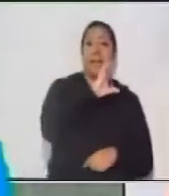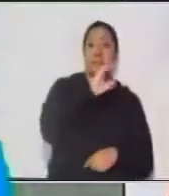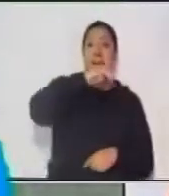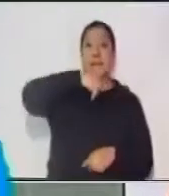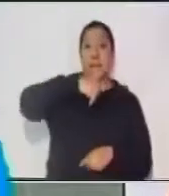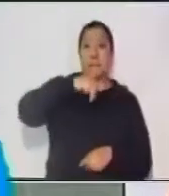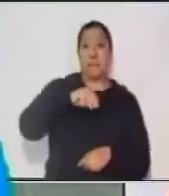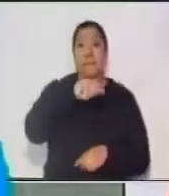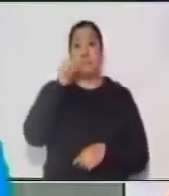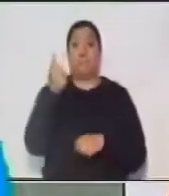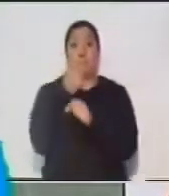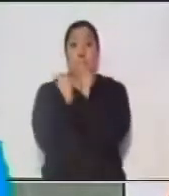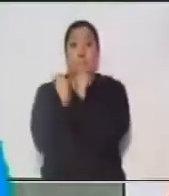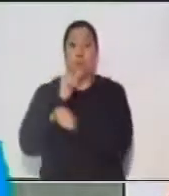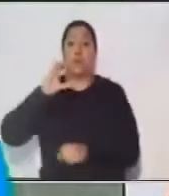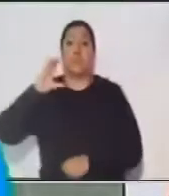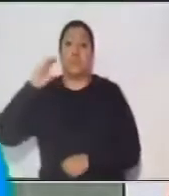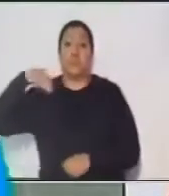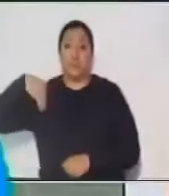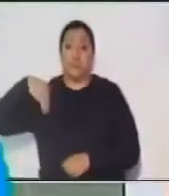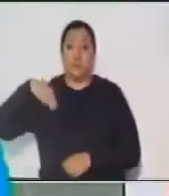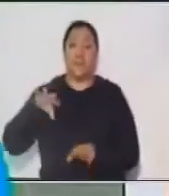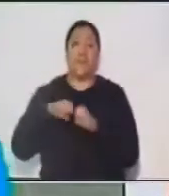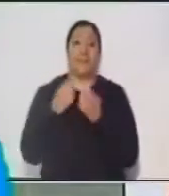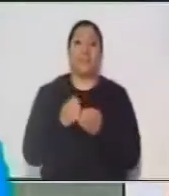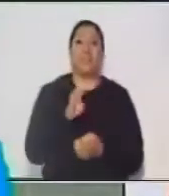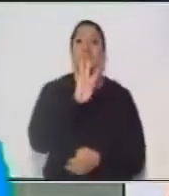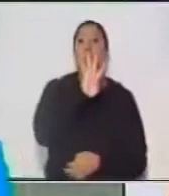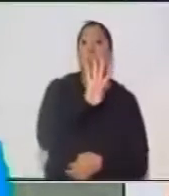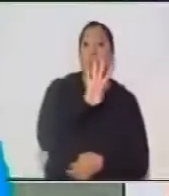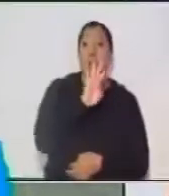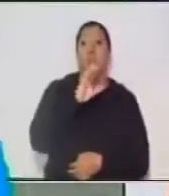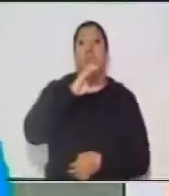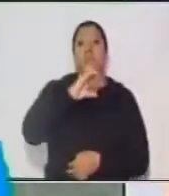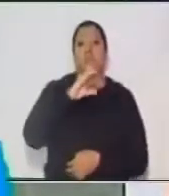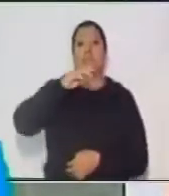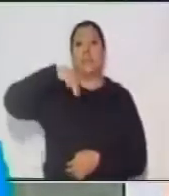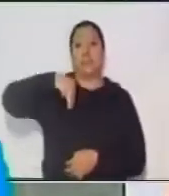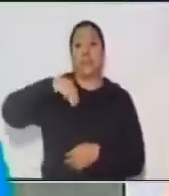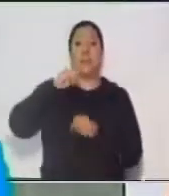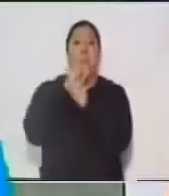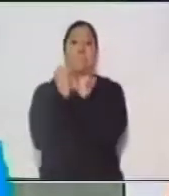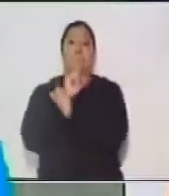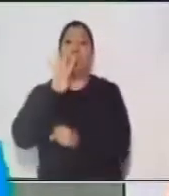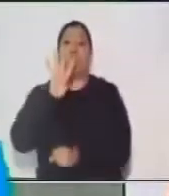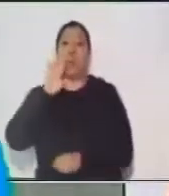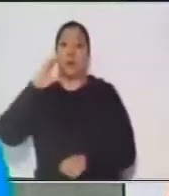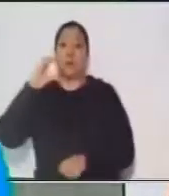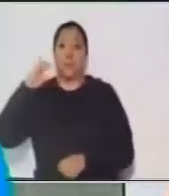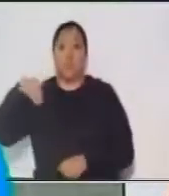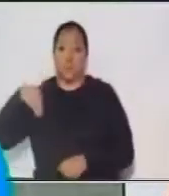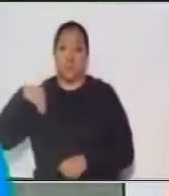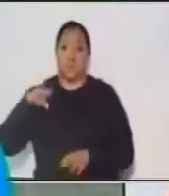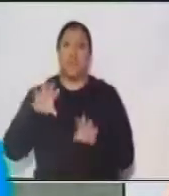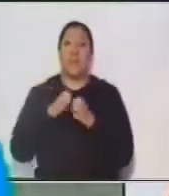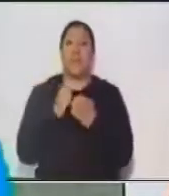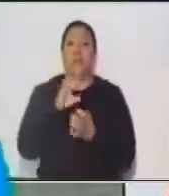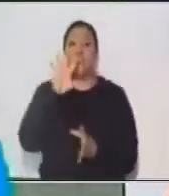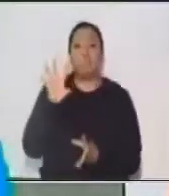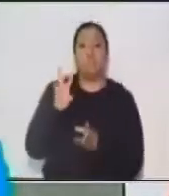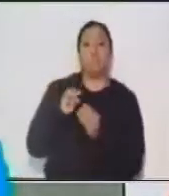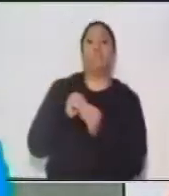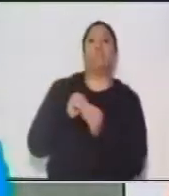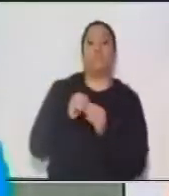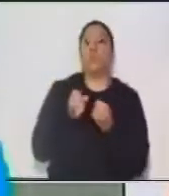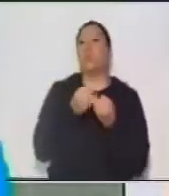son 4 centímetros por 4 centímetros, centímetros por centímetros, centímetros al cuadrado.